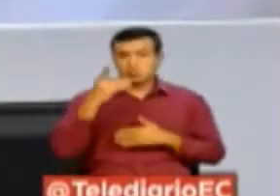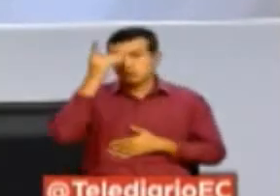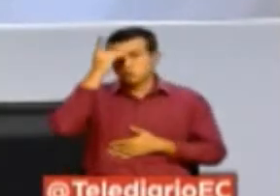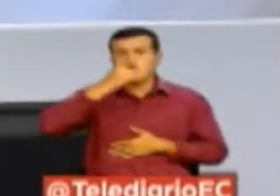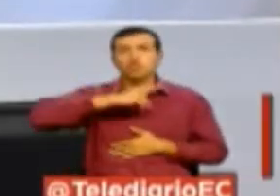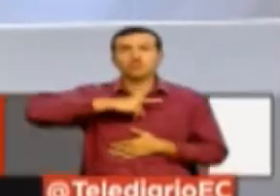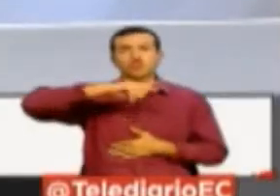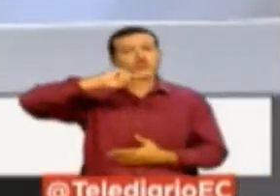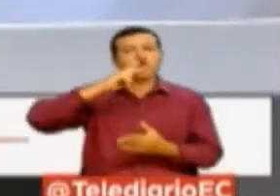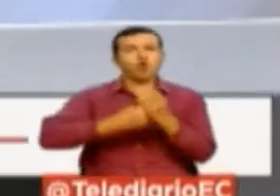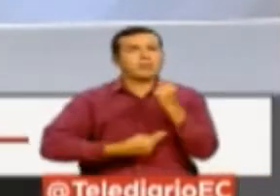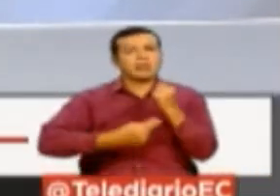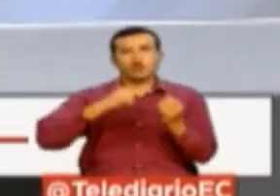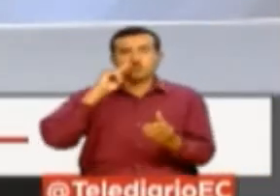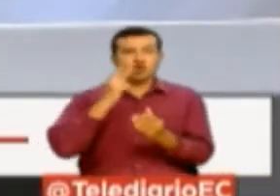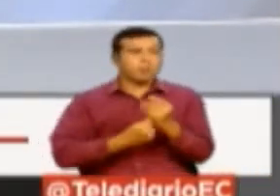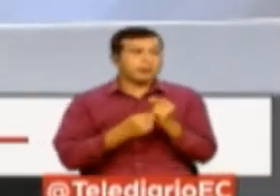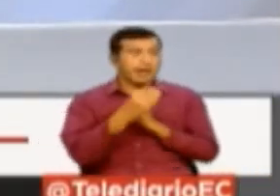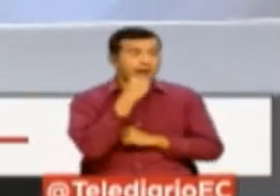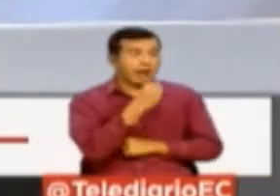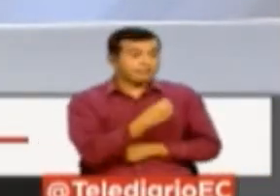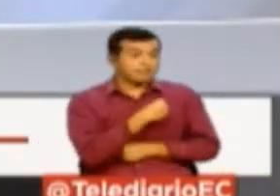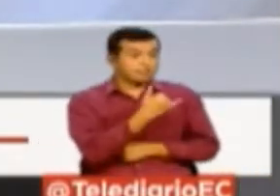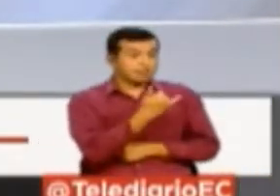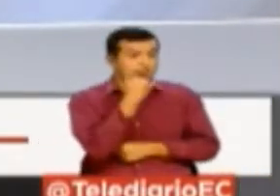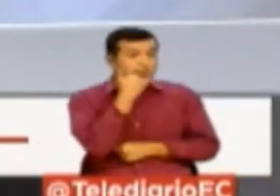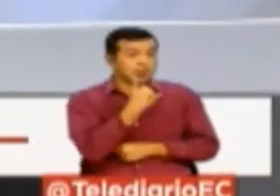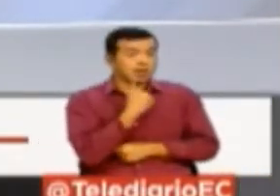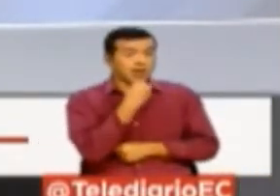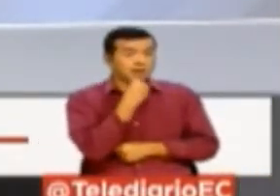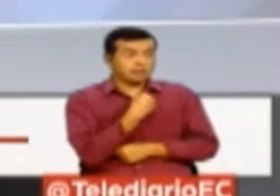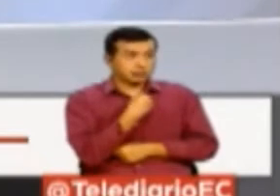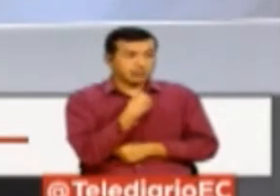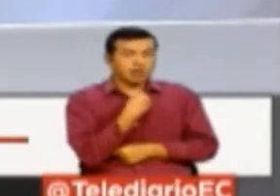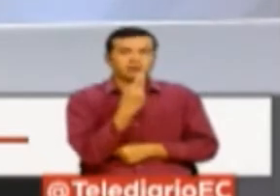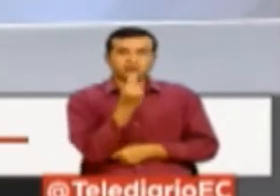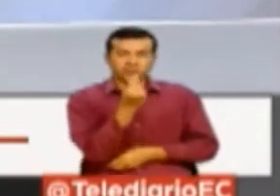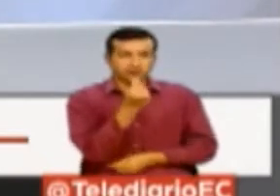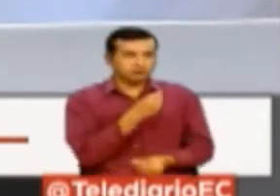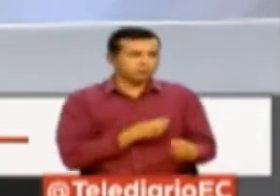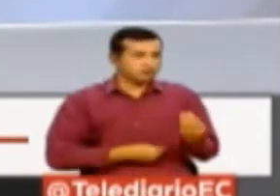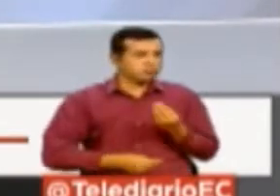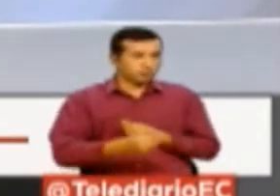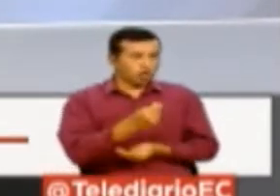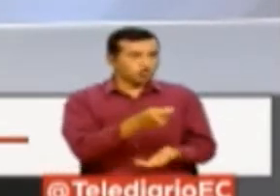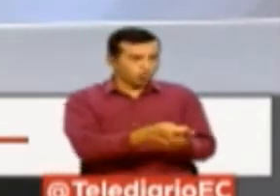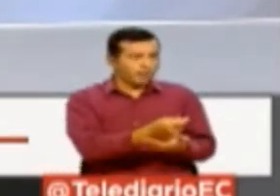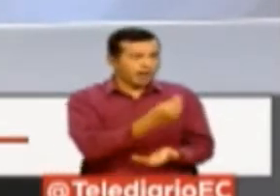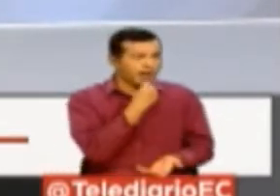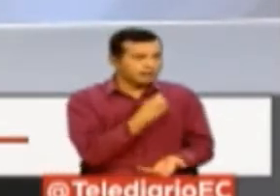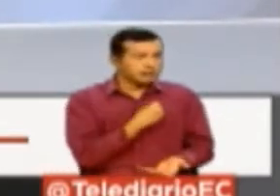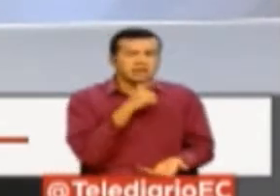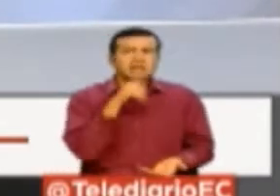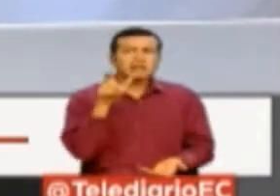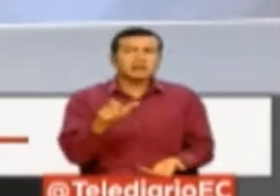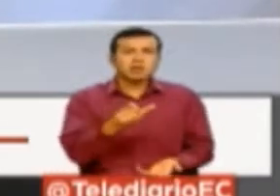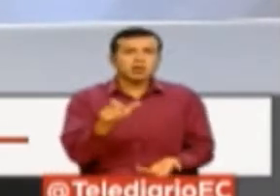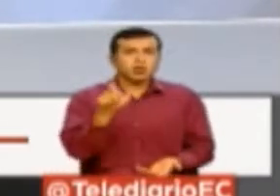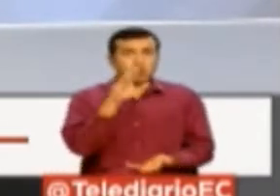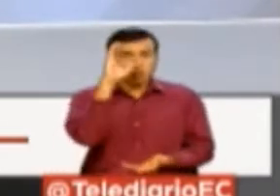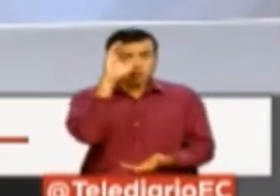duplicar la recompensa 300 millones de pesos para cualquier persona con colombiana o